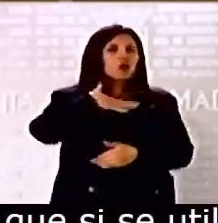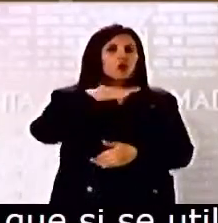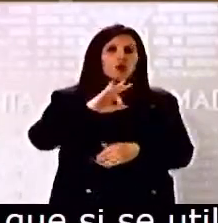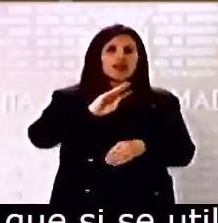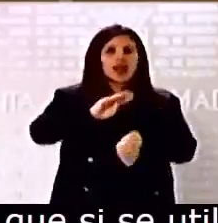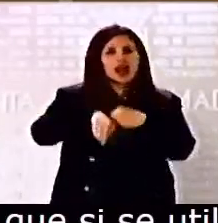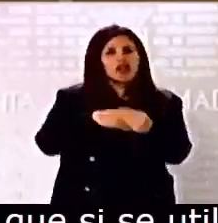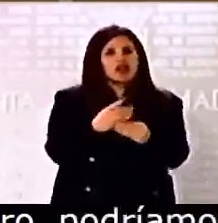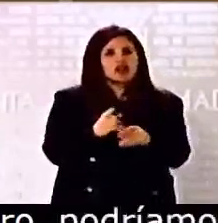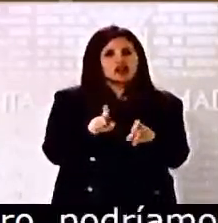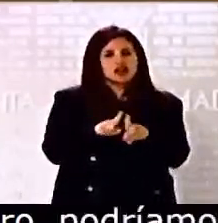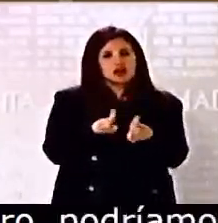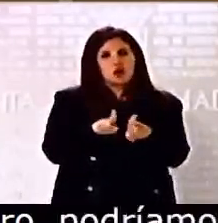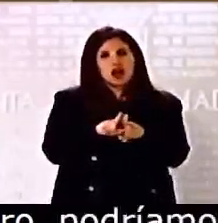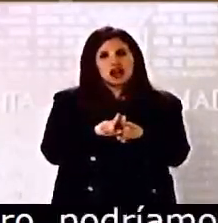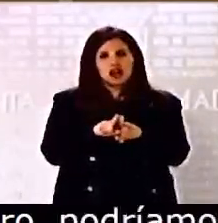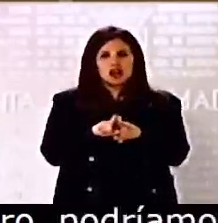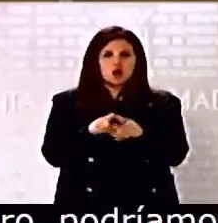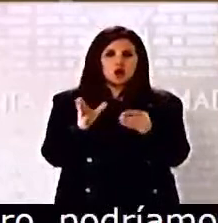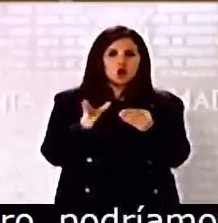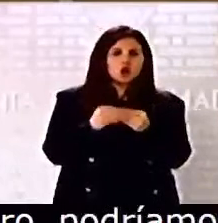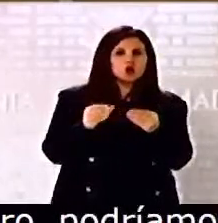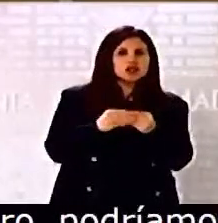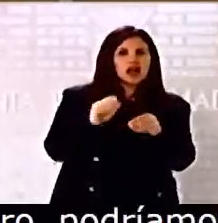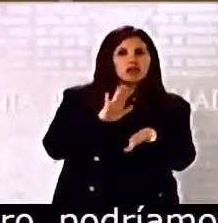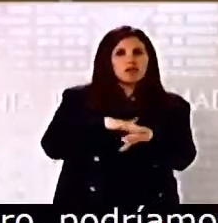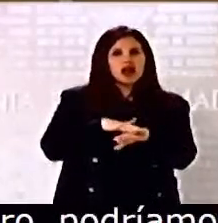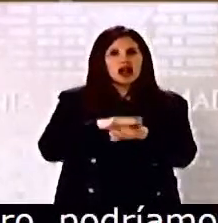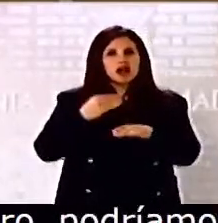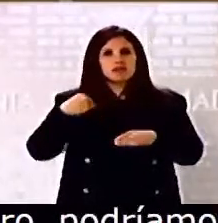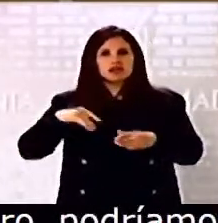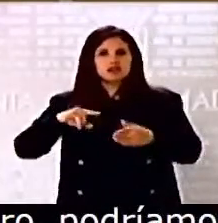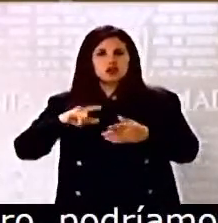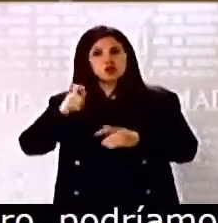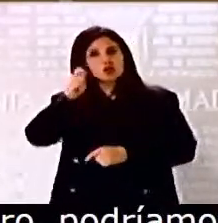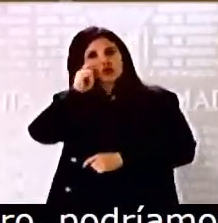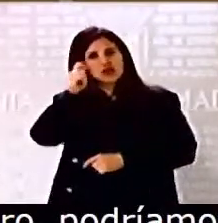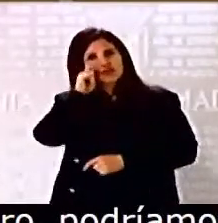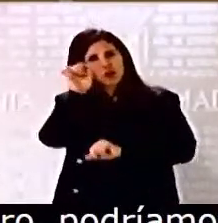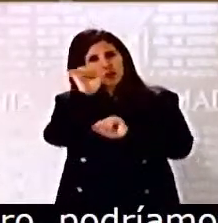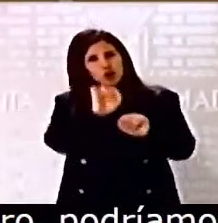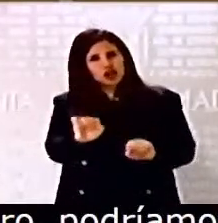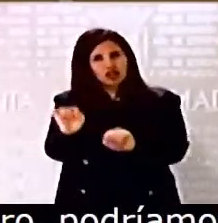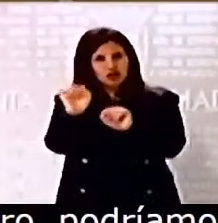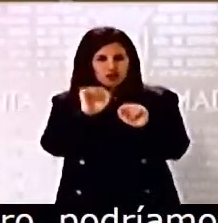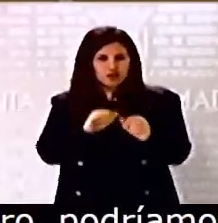utilizarlo como protección al sector del turismo.